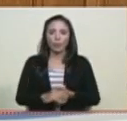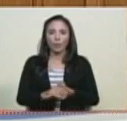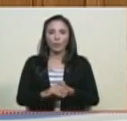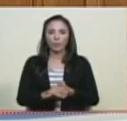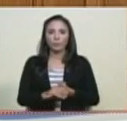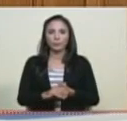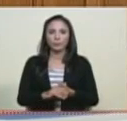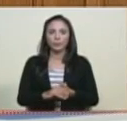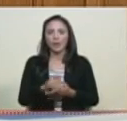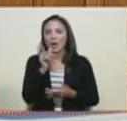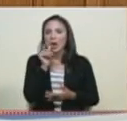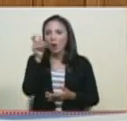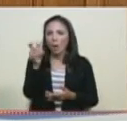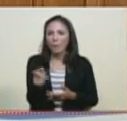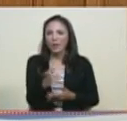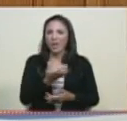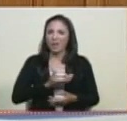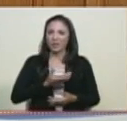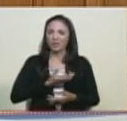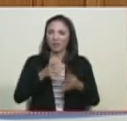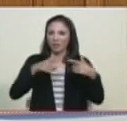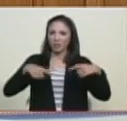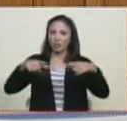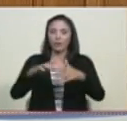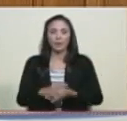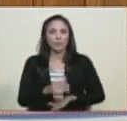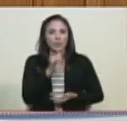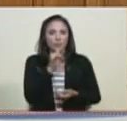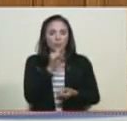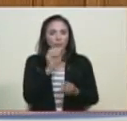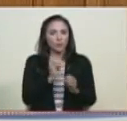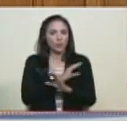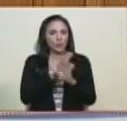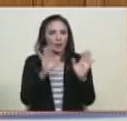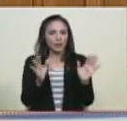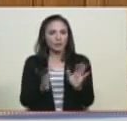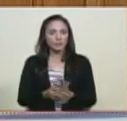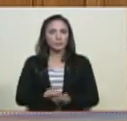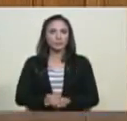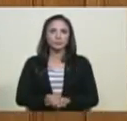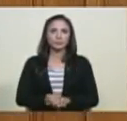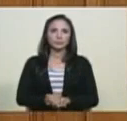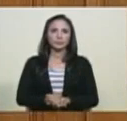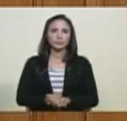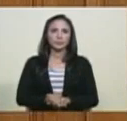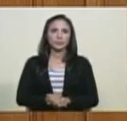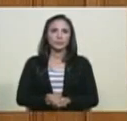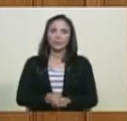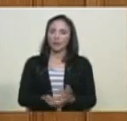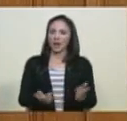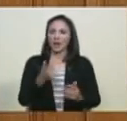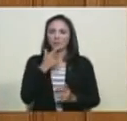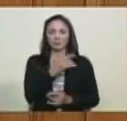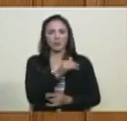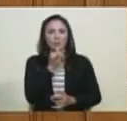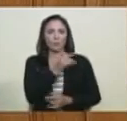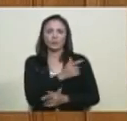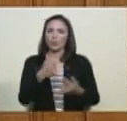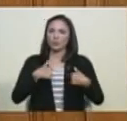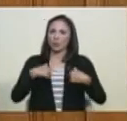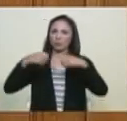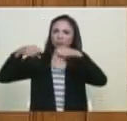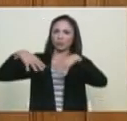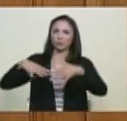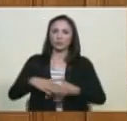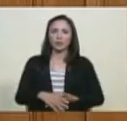creo que de rango alcalde, a declarar que yo debería retirar mis declaraciones